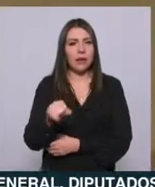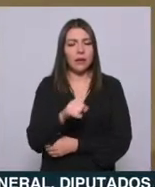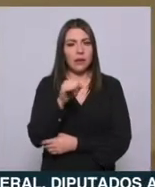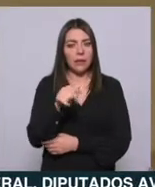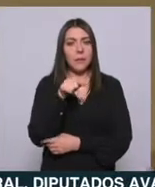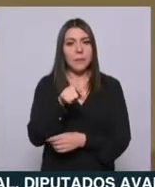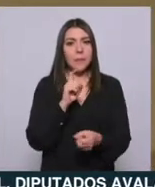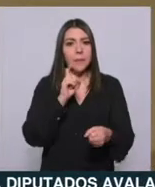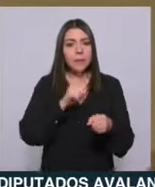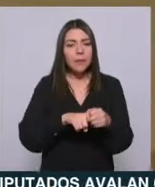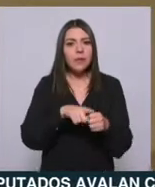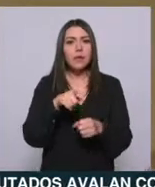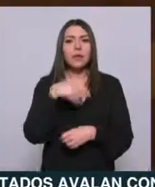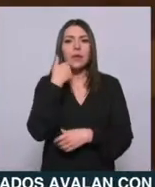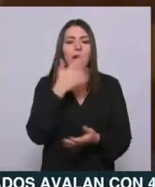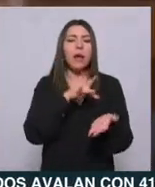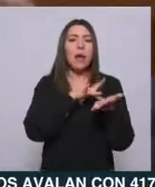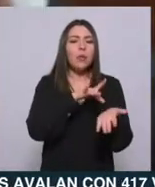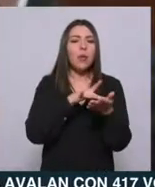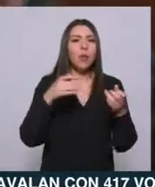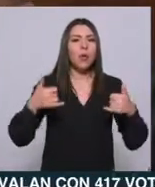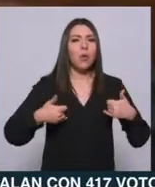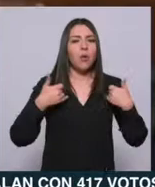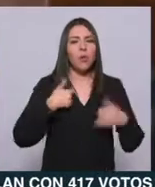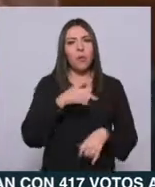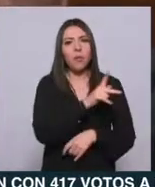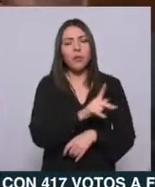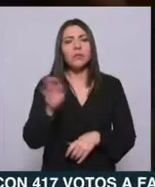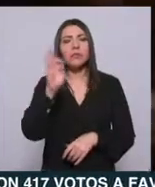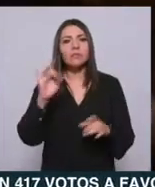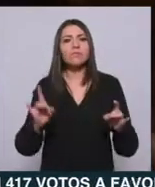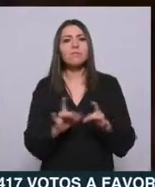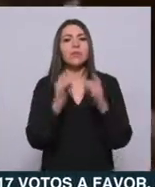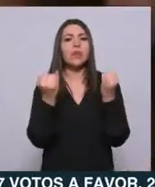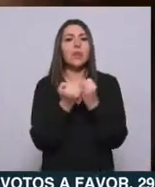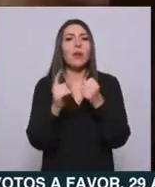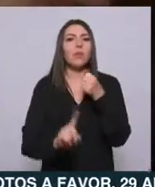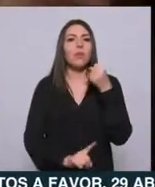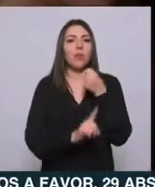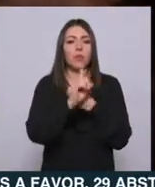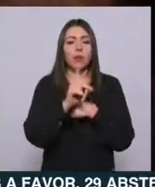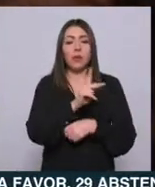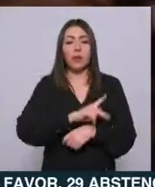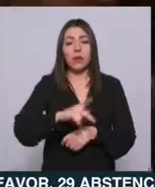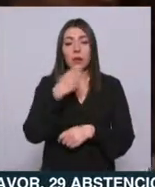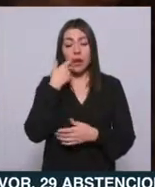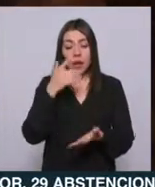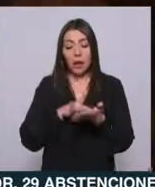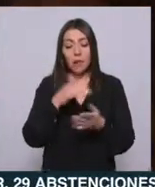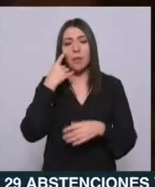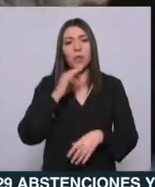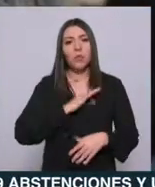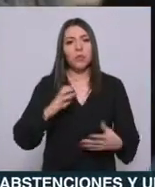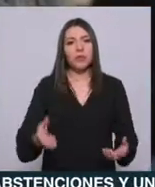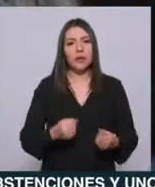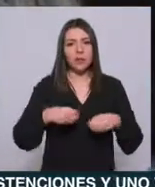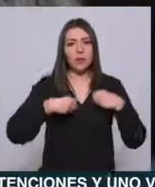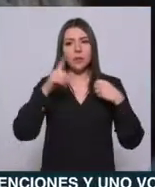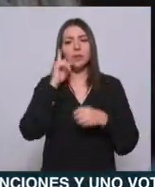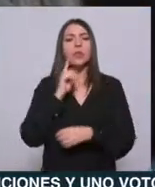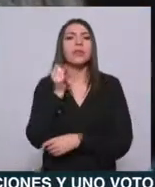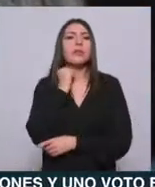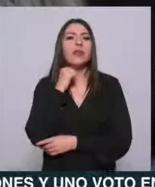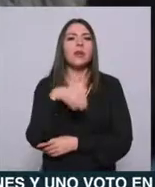la prohibición de este tipo de prácticas por la vía legal podría salvar muchas vidas. Sobre el particular, la senadora de